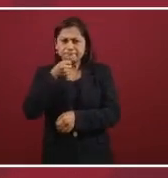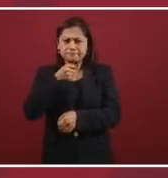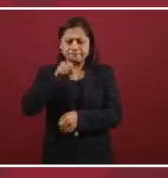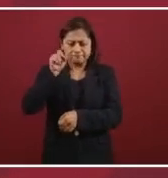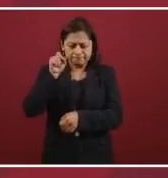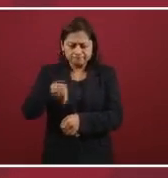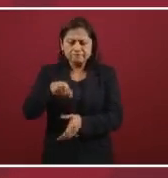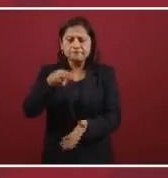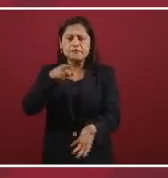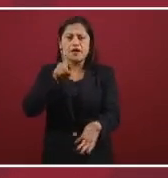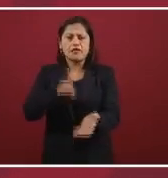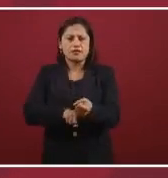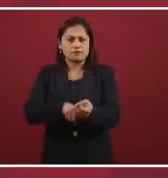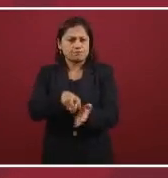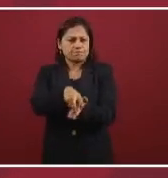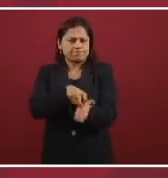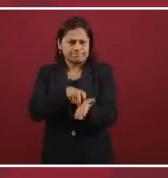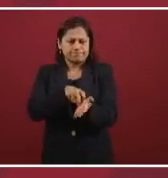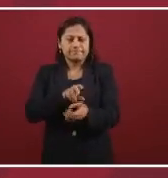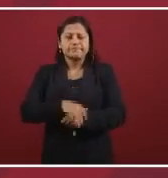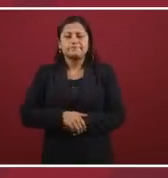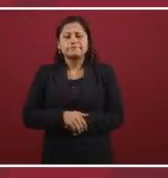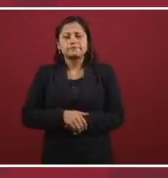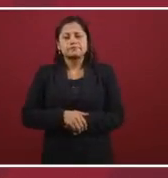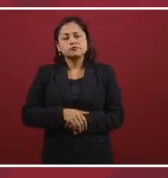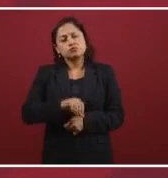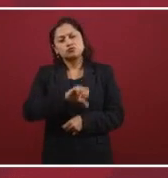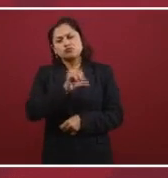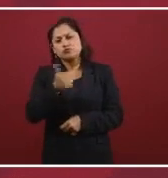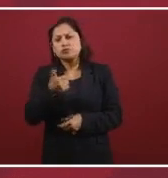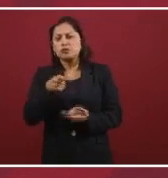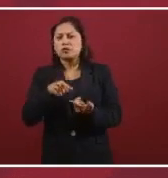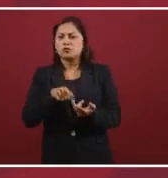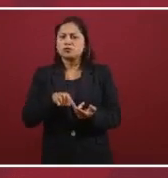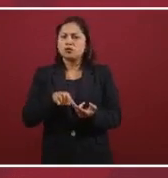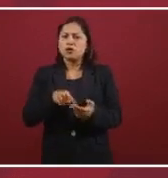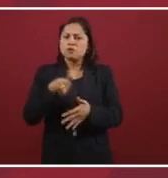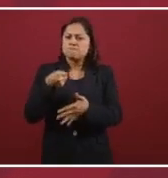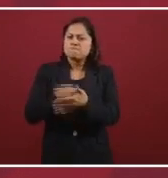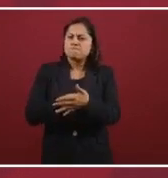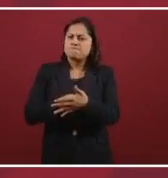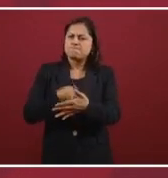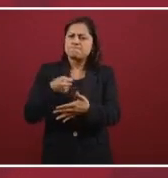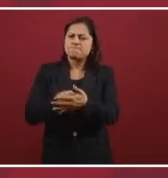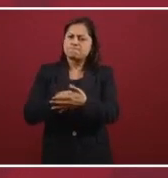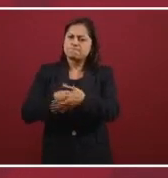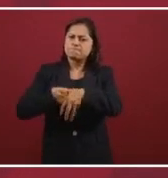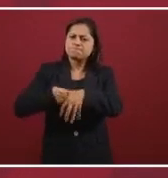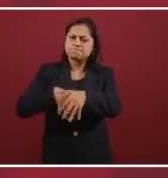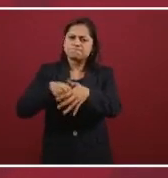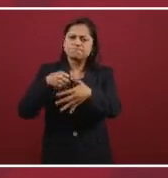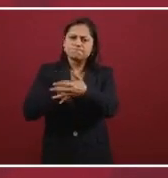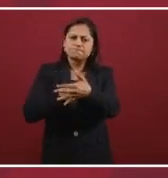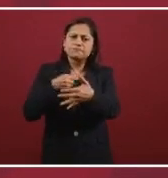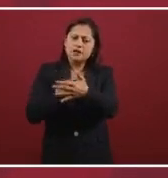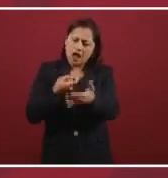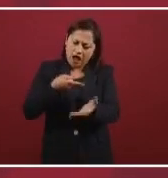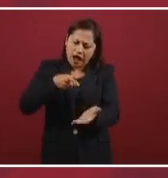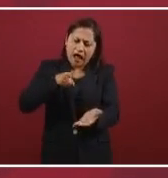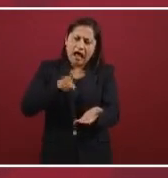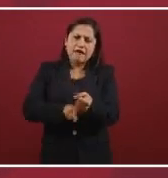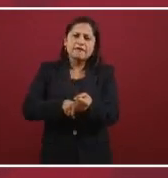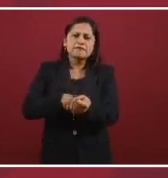que los movimientos sociales se corrijan con los movimientos sociales, que